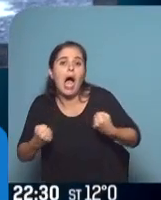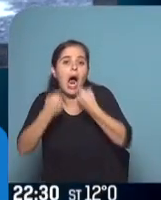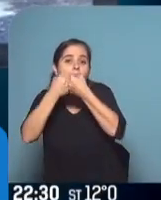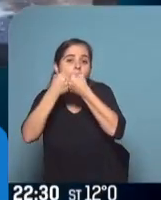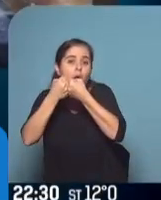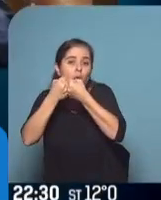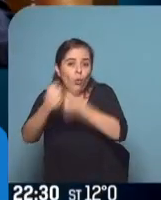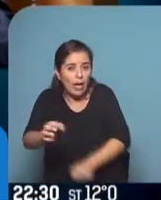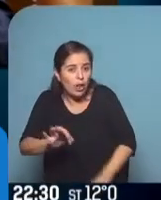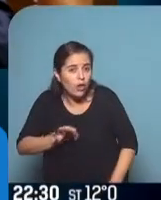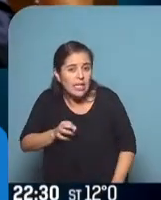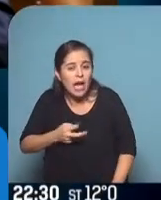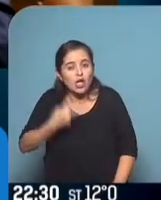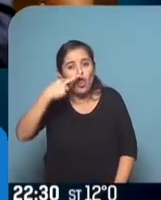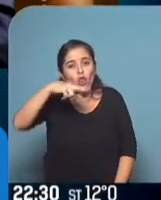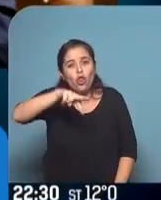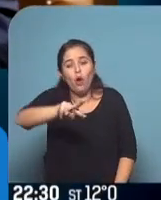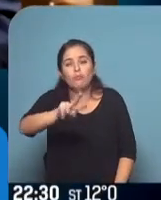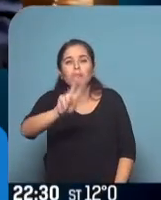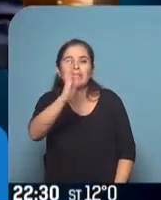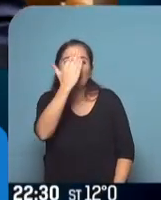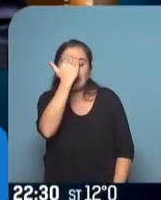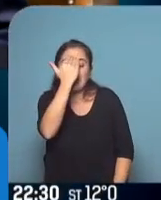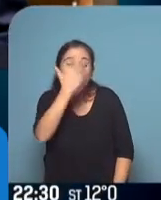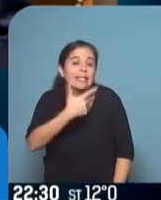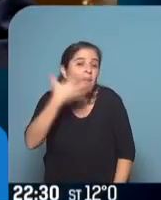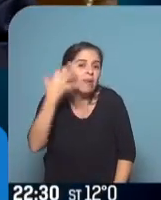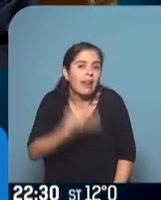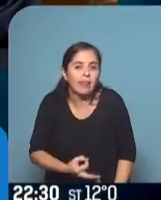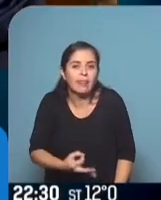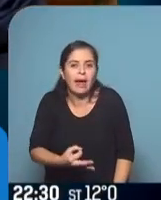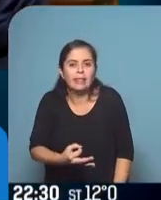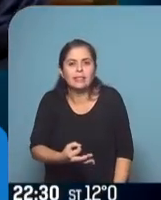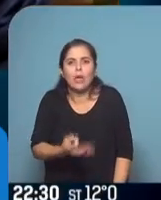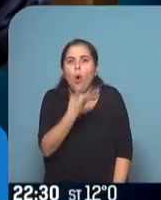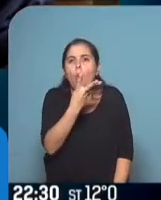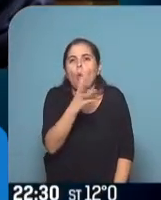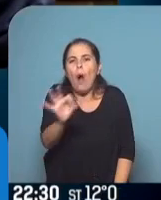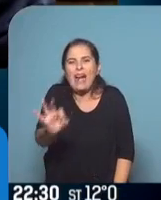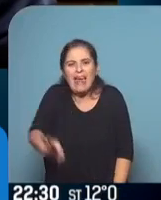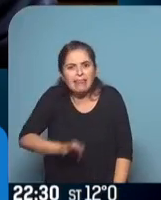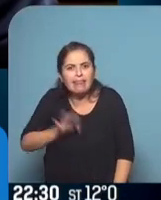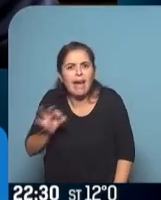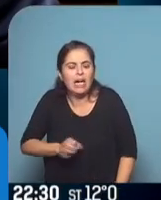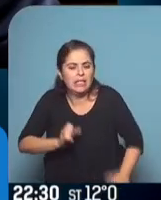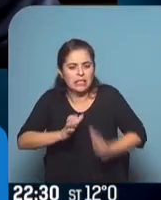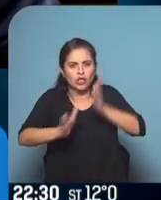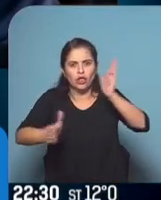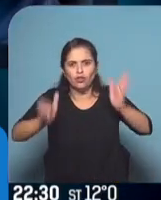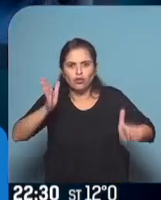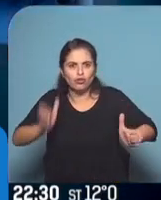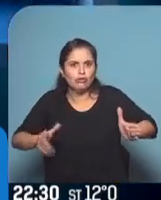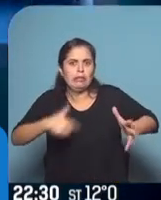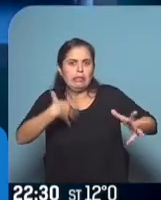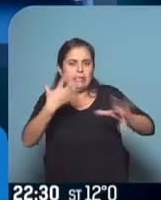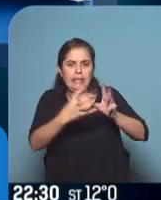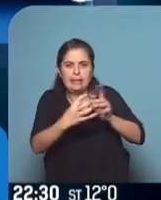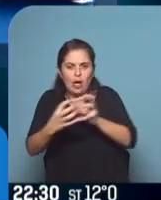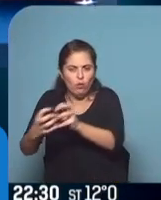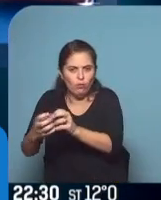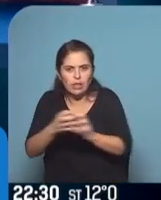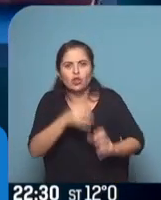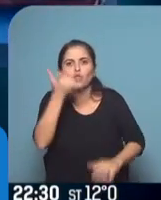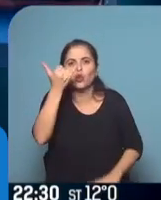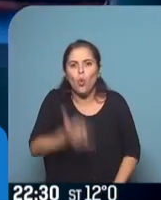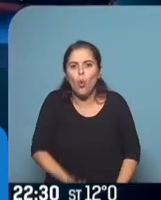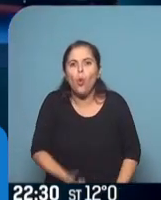nuclear del año 2015. En ese marco han transcurrido 4 décadas, ¿no? Pero además hay una cuestión, tanto en la cultura política